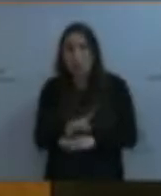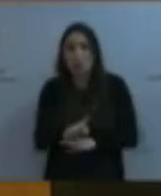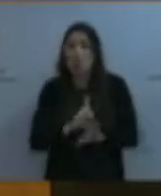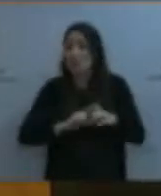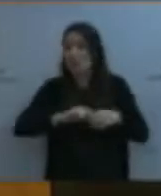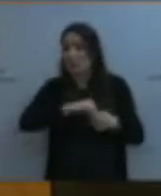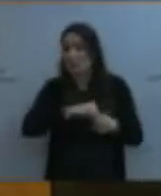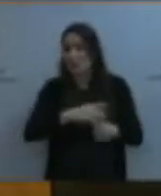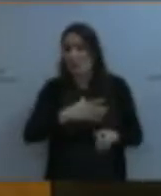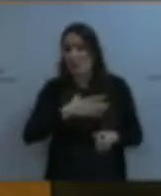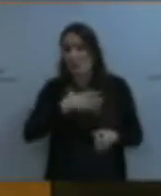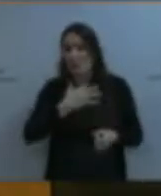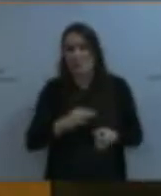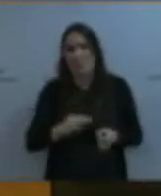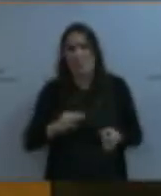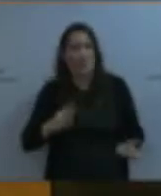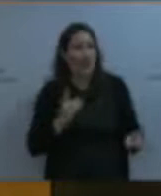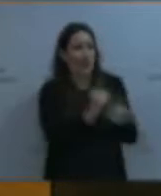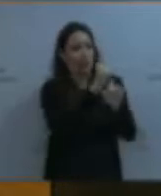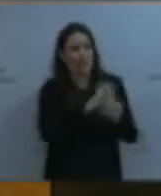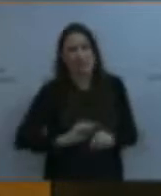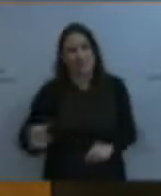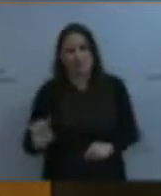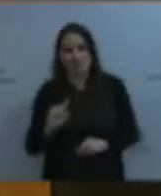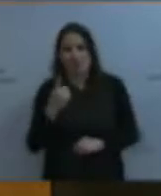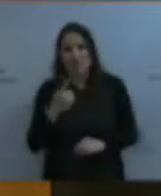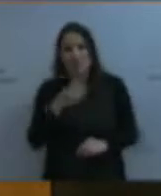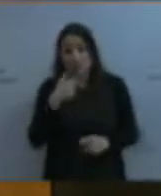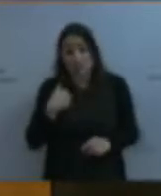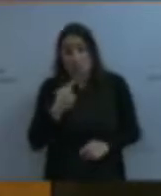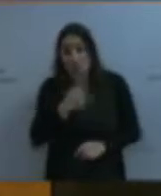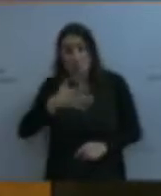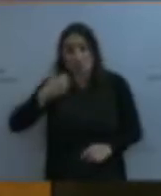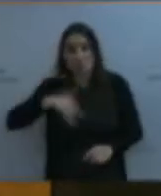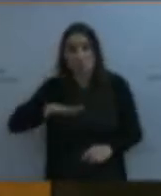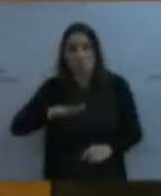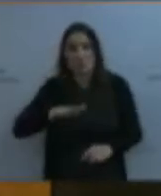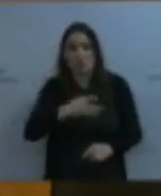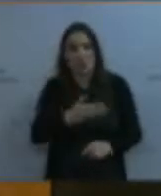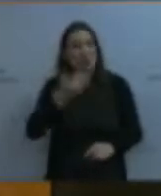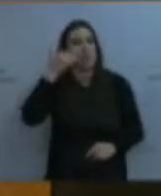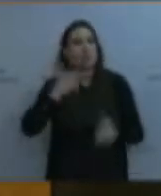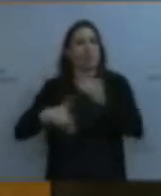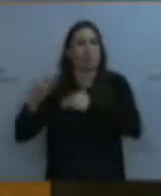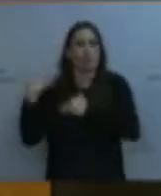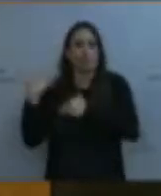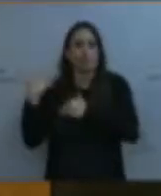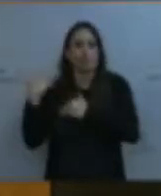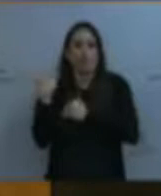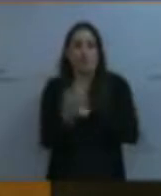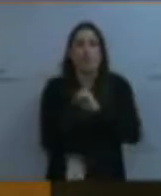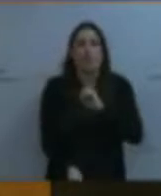más itean reprobando y lle que, pues bueno, como y decía, mucho presumía de crear